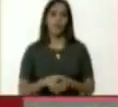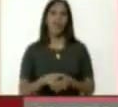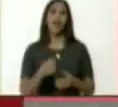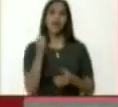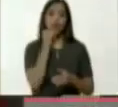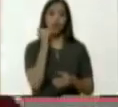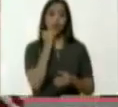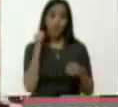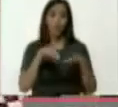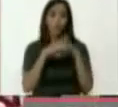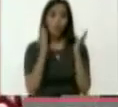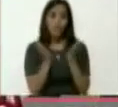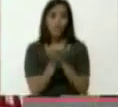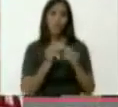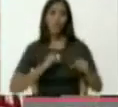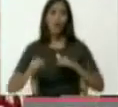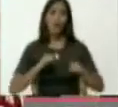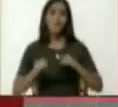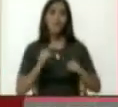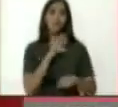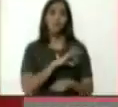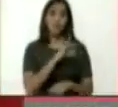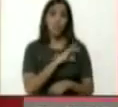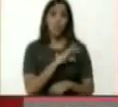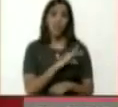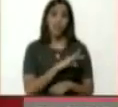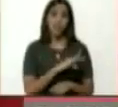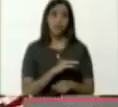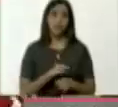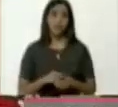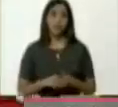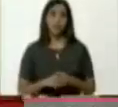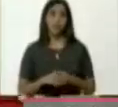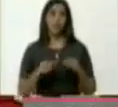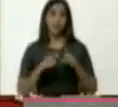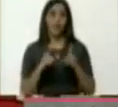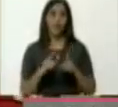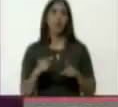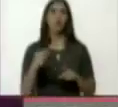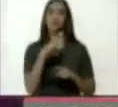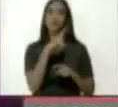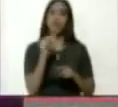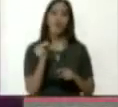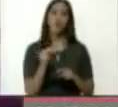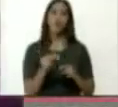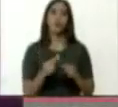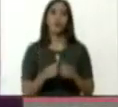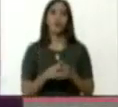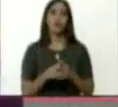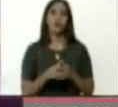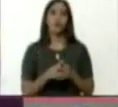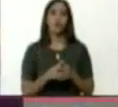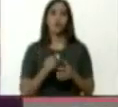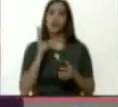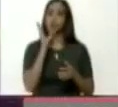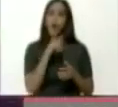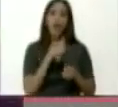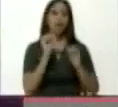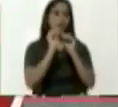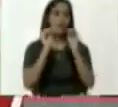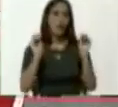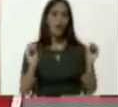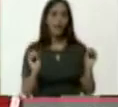Hay una huelga mundial de movimientos sociales. De movimientos sociales. Pero más no hay una... no hay una convocatoria, porque,